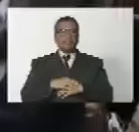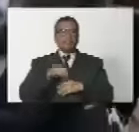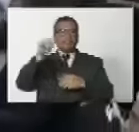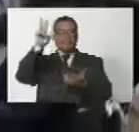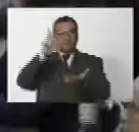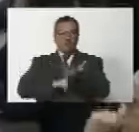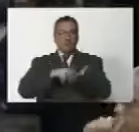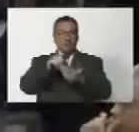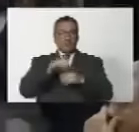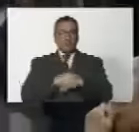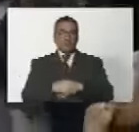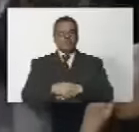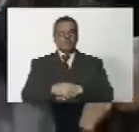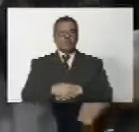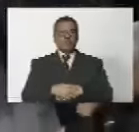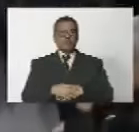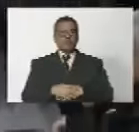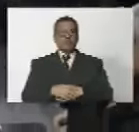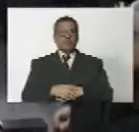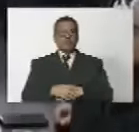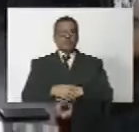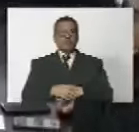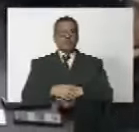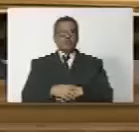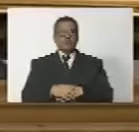Queda aprobada.